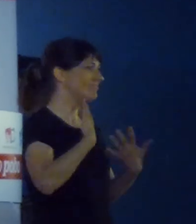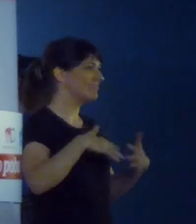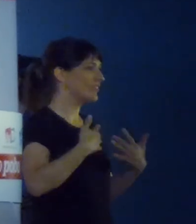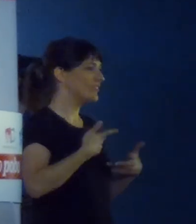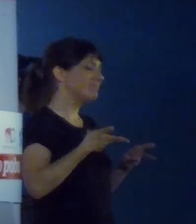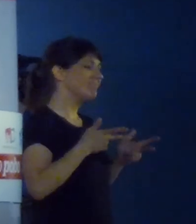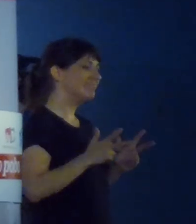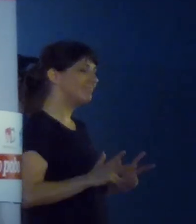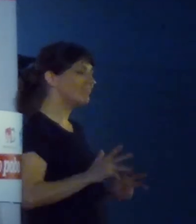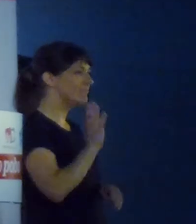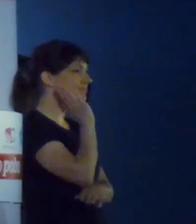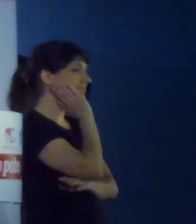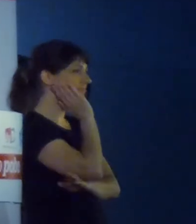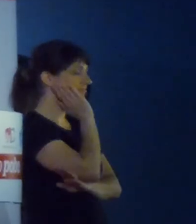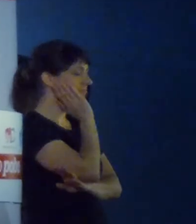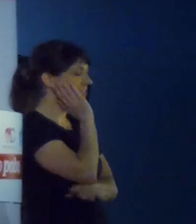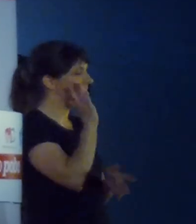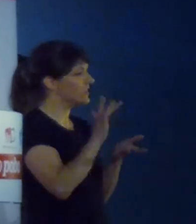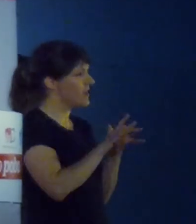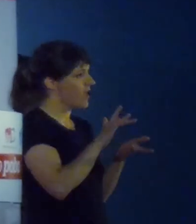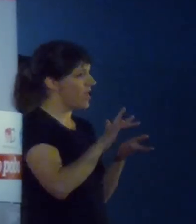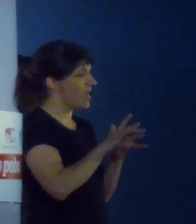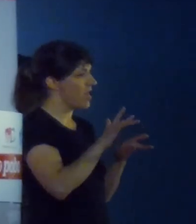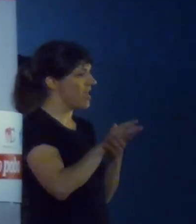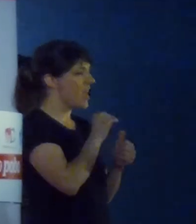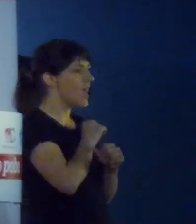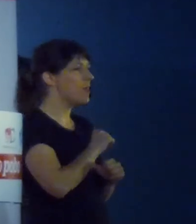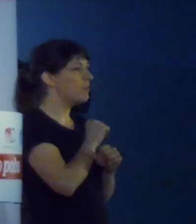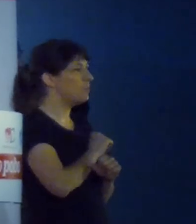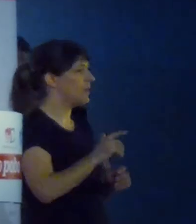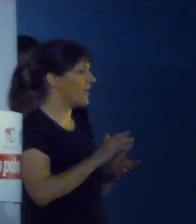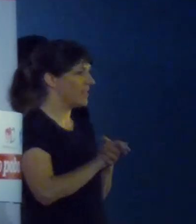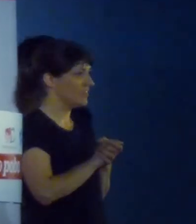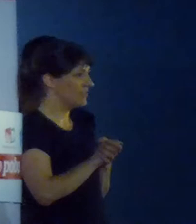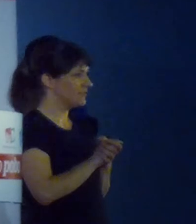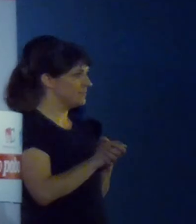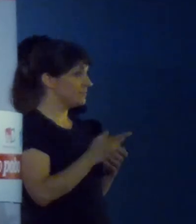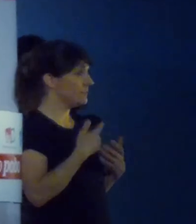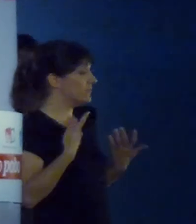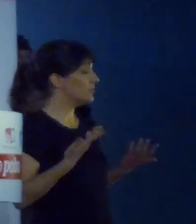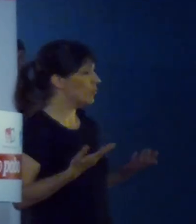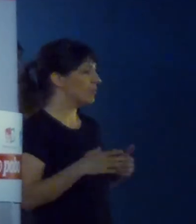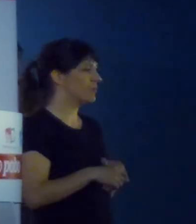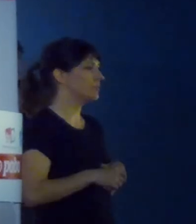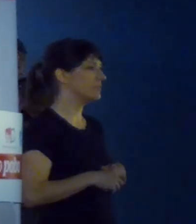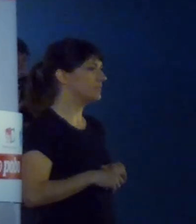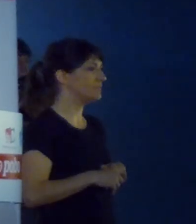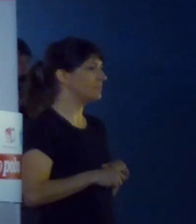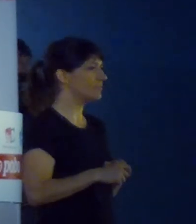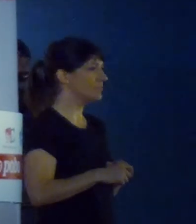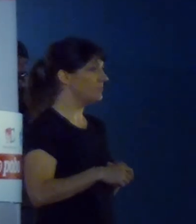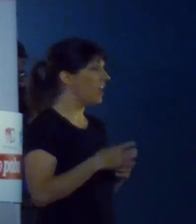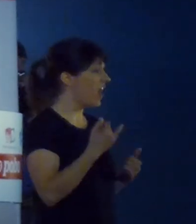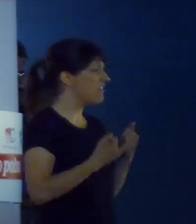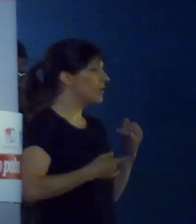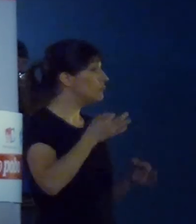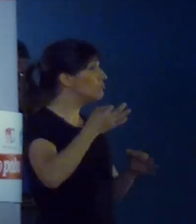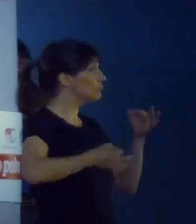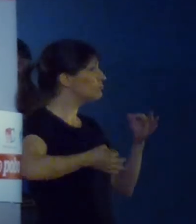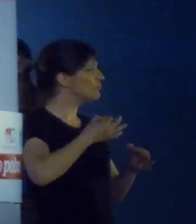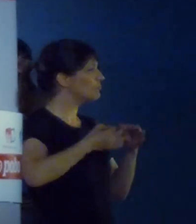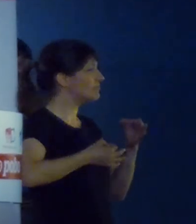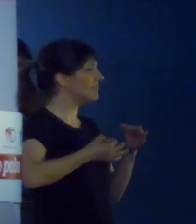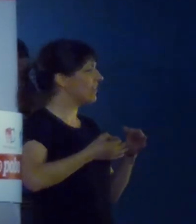das vítimas, tranquila, esperando pola alba do día. E estonces, estonces cumpreuse a xusticia,